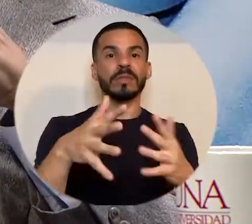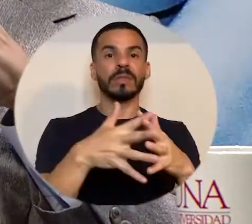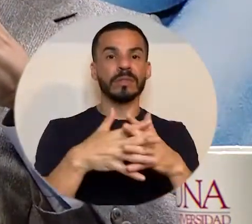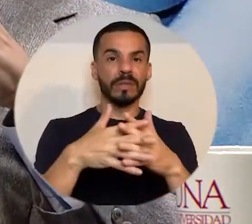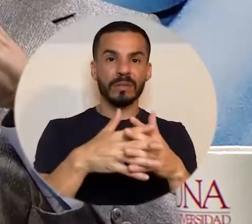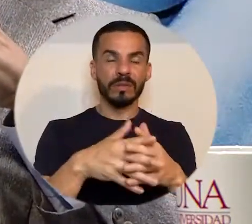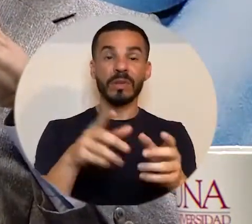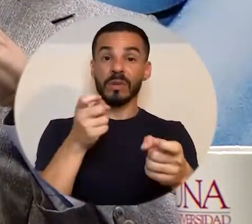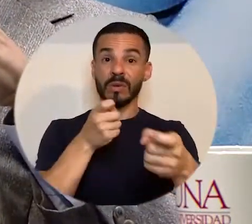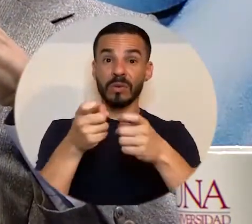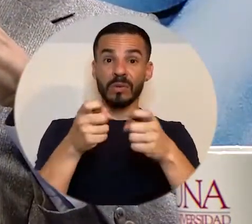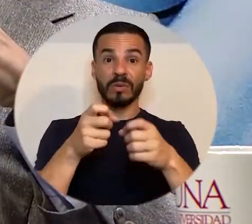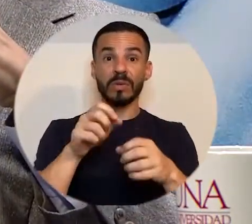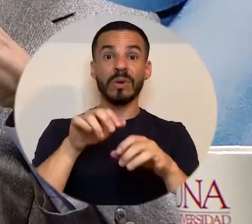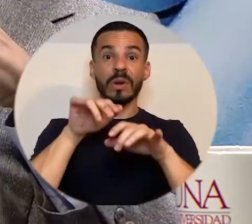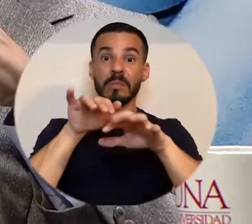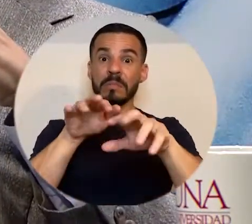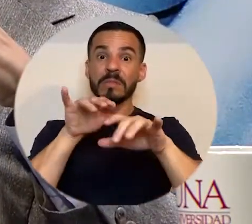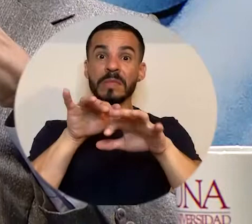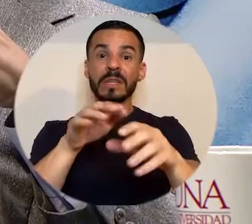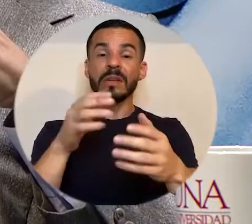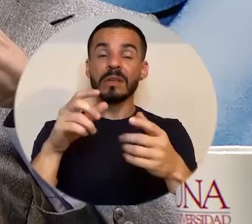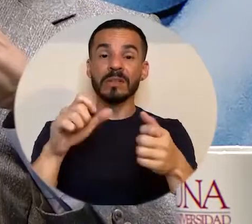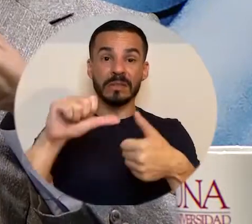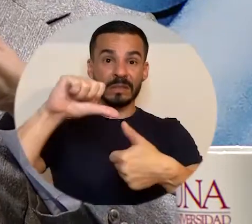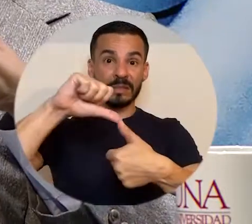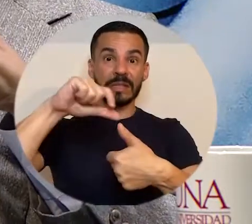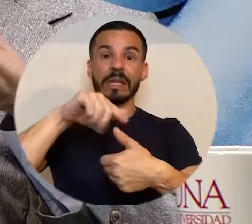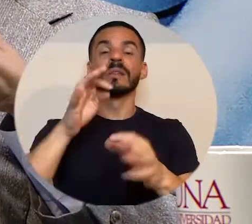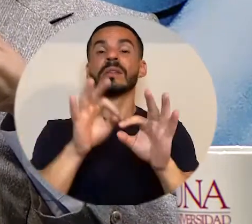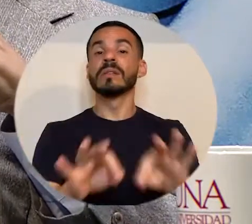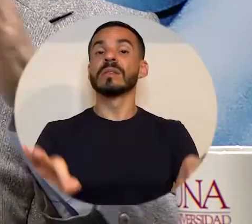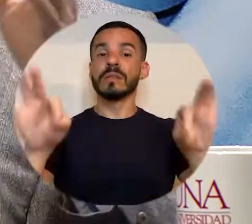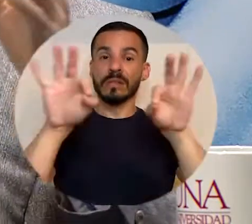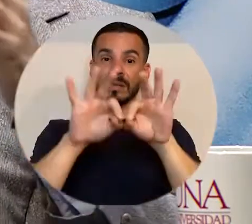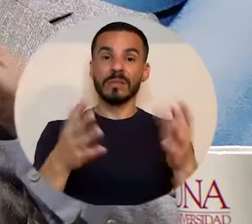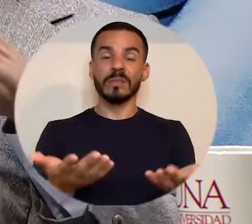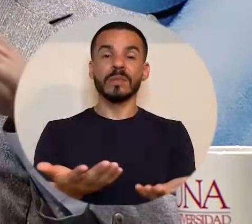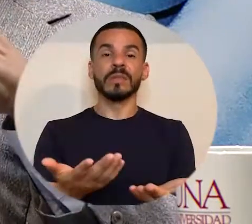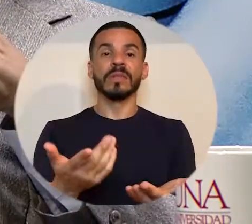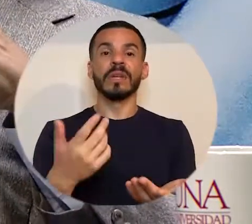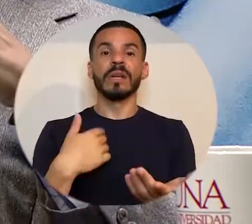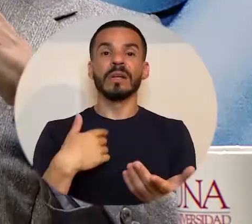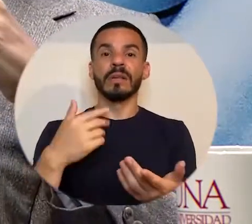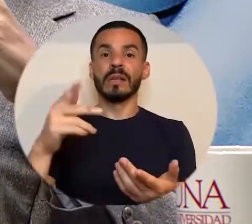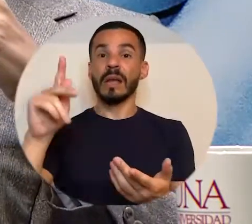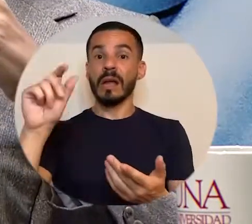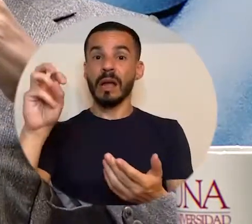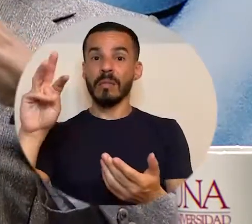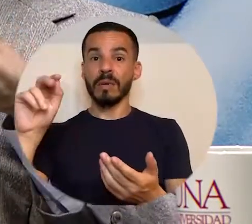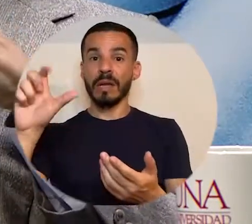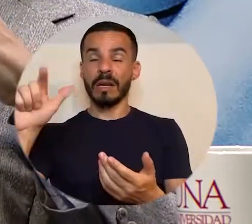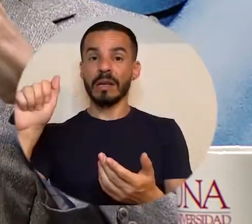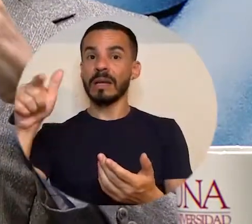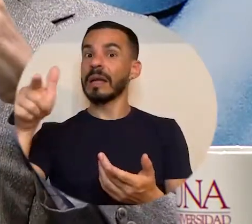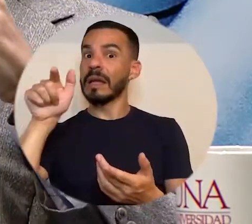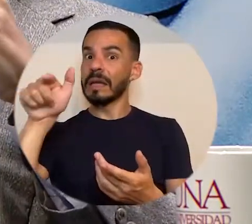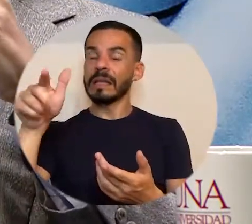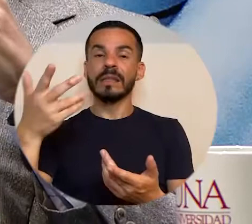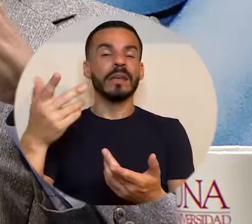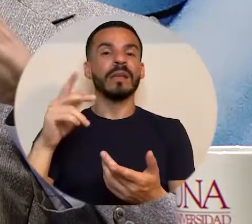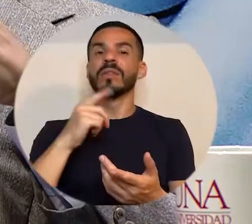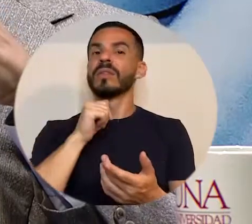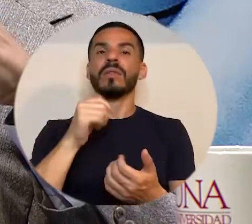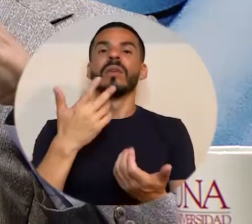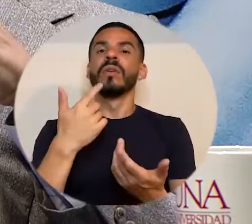estadounidense. Entonces, controlar la migración de Centroamérica se ha vuelto fundamental. De hecho, Kamala Harris no